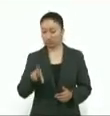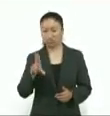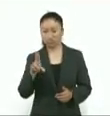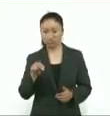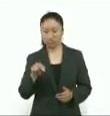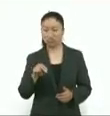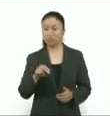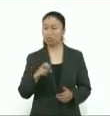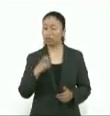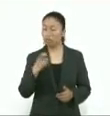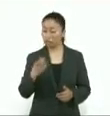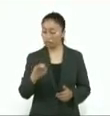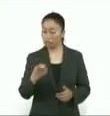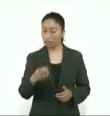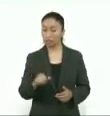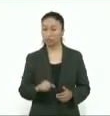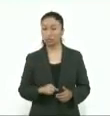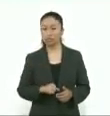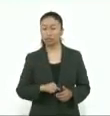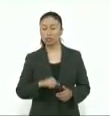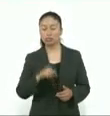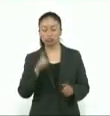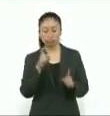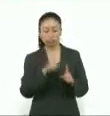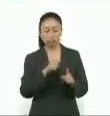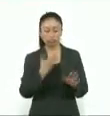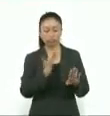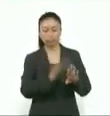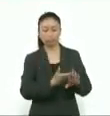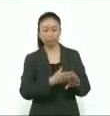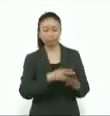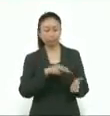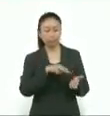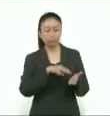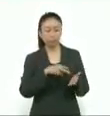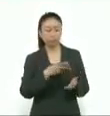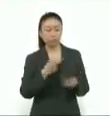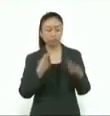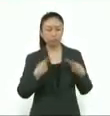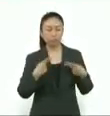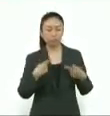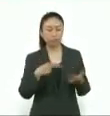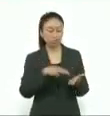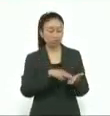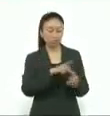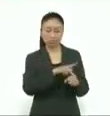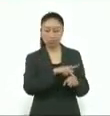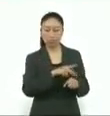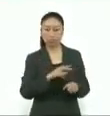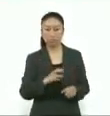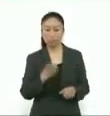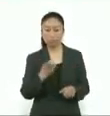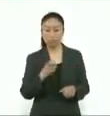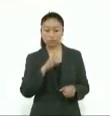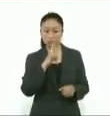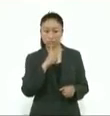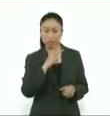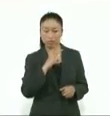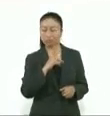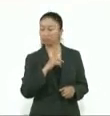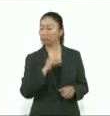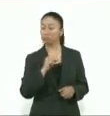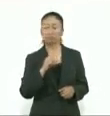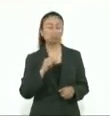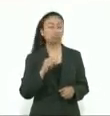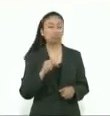clasismo, no es el racismo lo que nos convierte en mejores personas. No es un